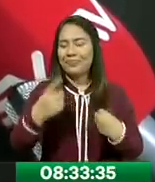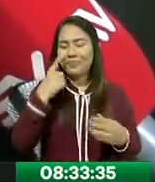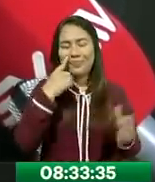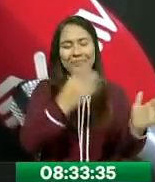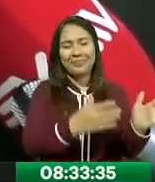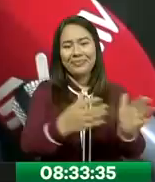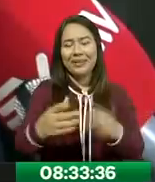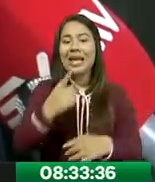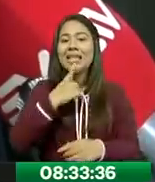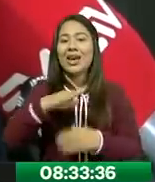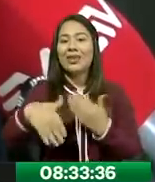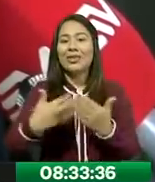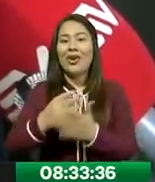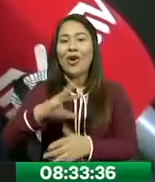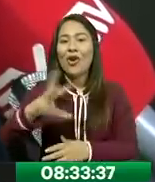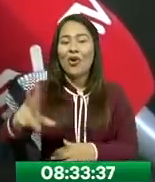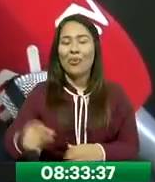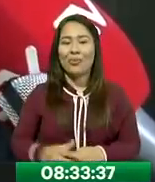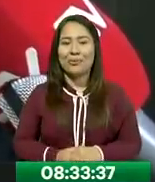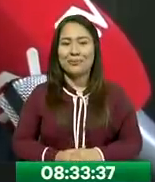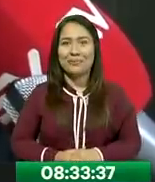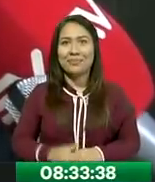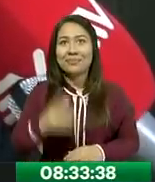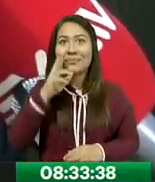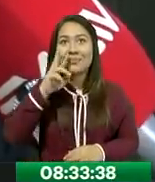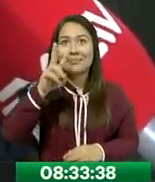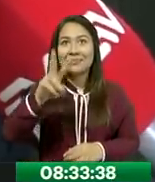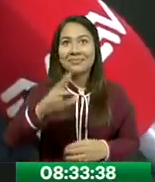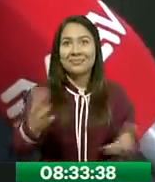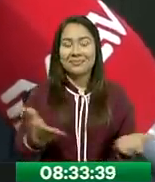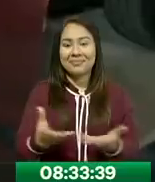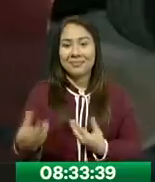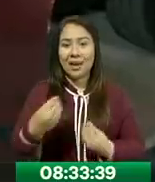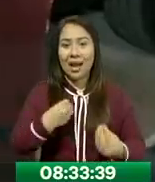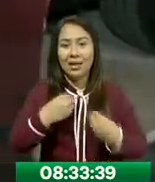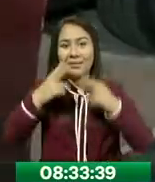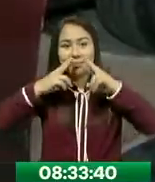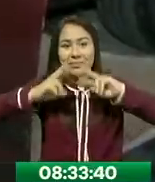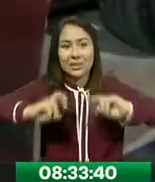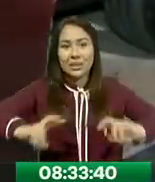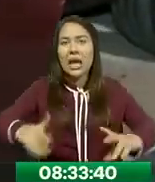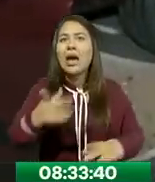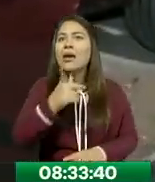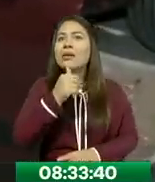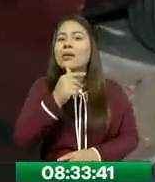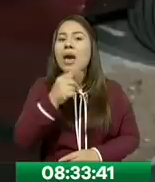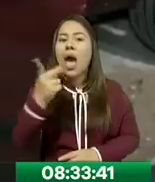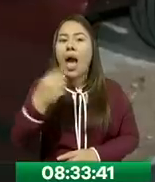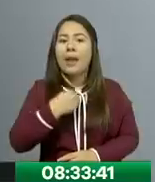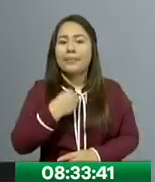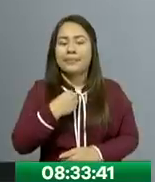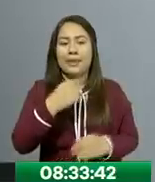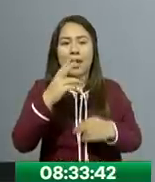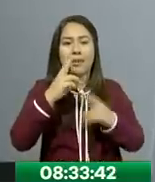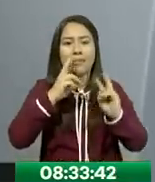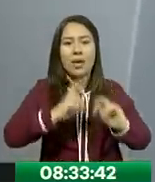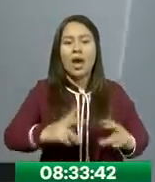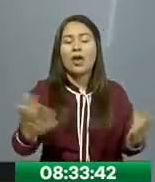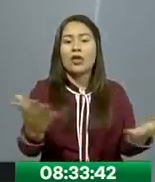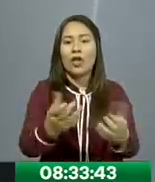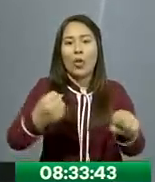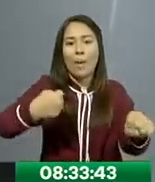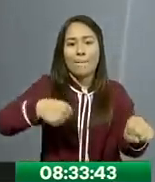¿Había piezas enterradas? Sí, también se sacó piezas, estaban enterradas dentro de un patio. Entre las evidencias también se recuperaron vehículos y